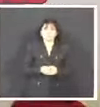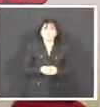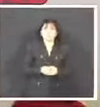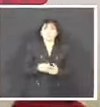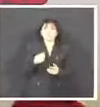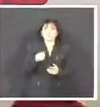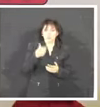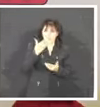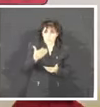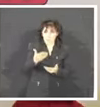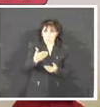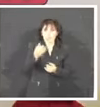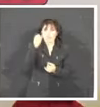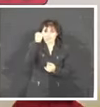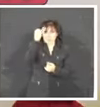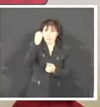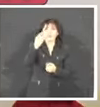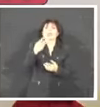consideración.